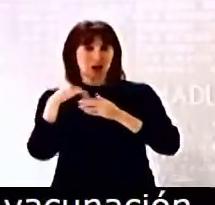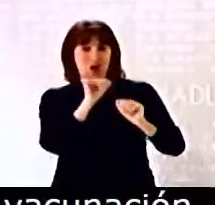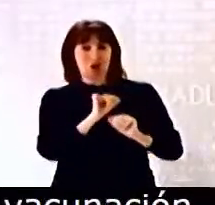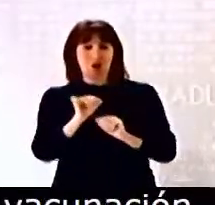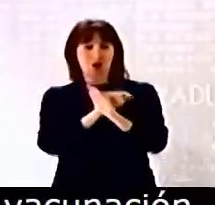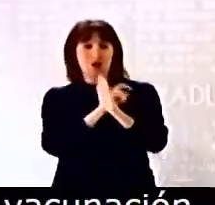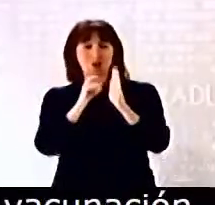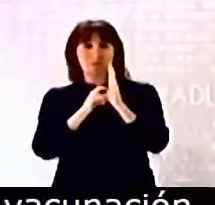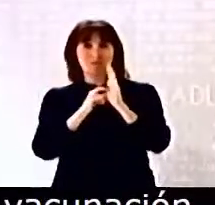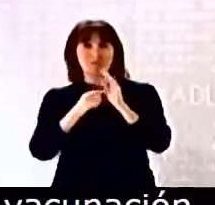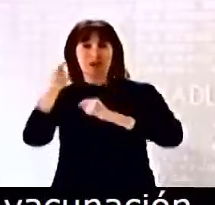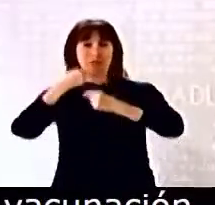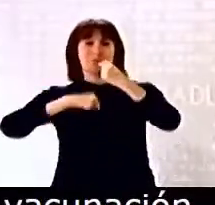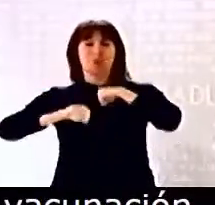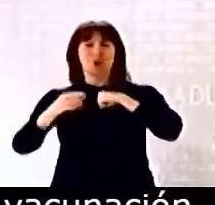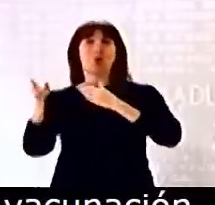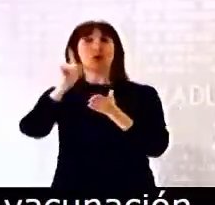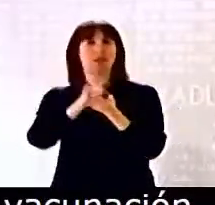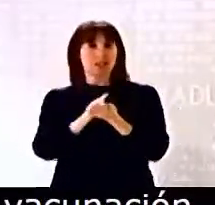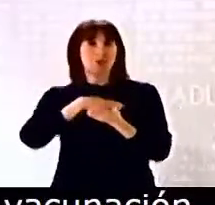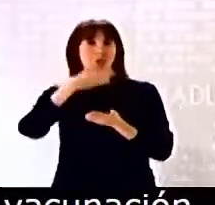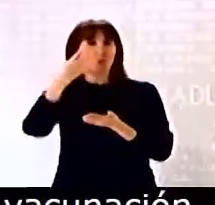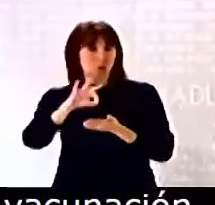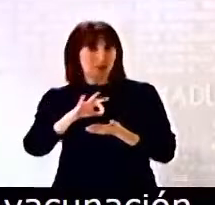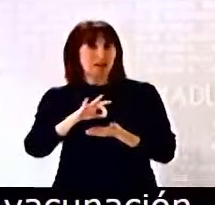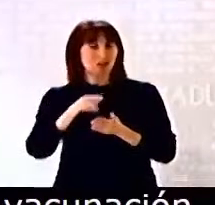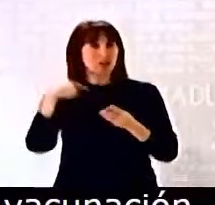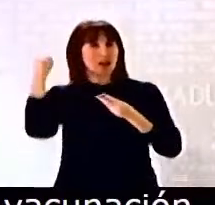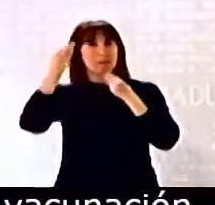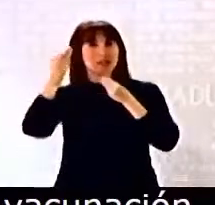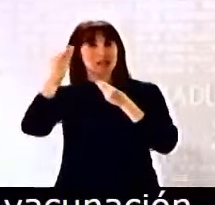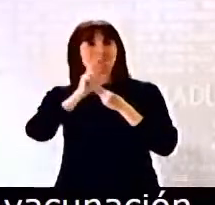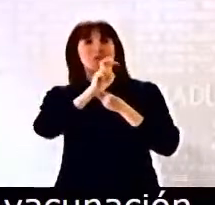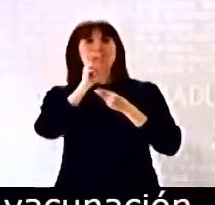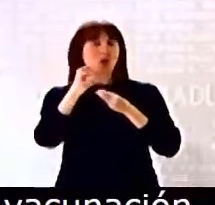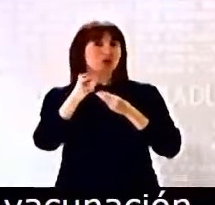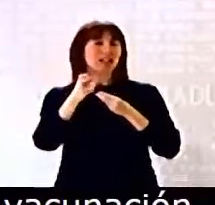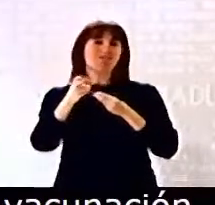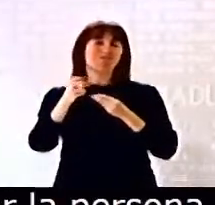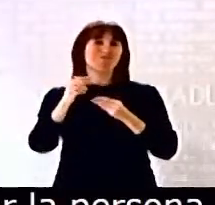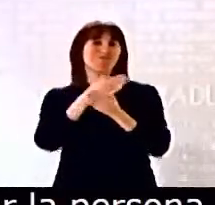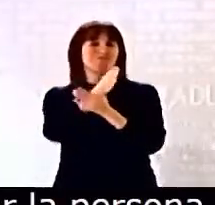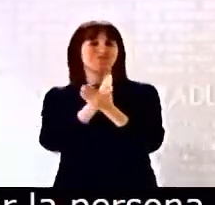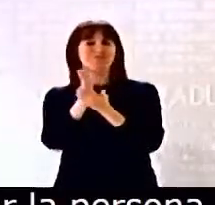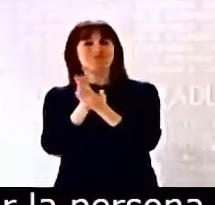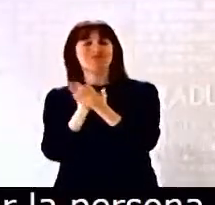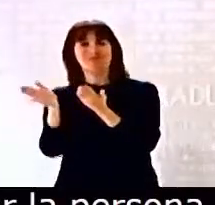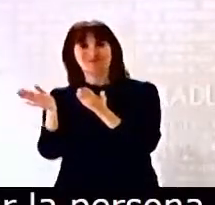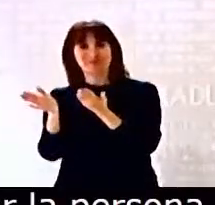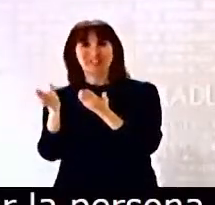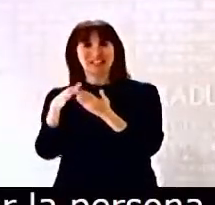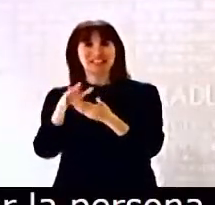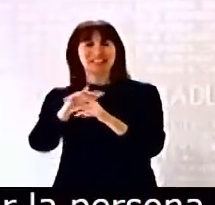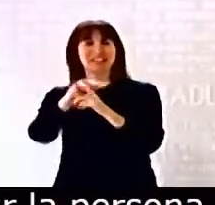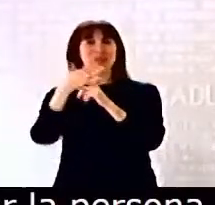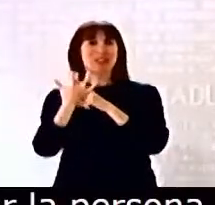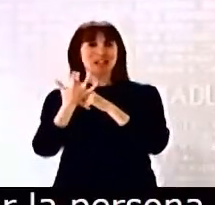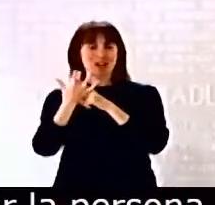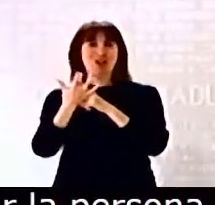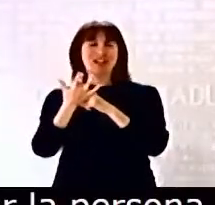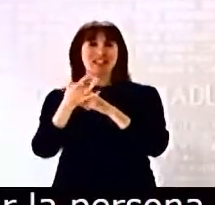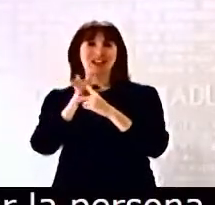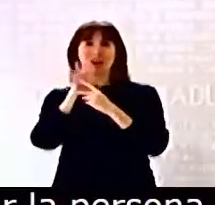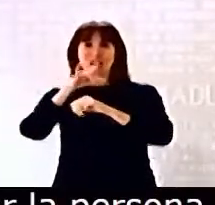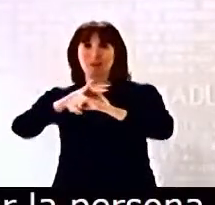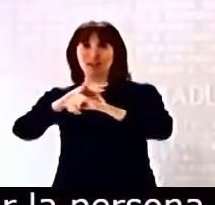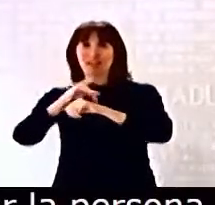se vuelva a infectar la persona. Es decir, que pensemos en otras variantes, en determinadas situaciones clínicas, que es lo que está trabajando en este momento